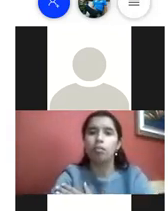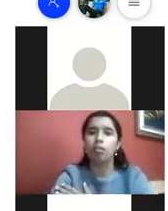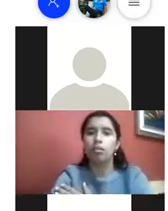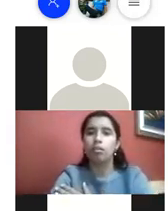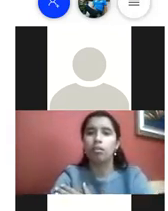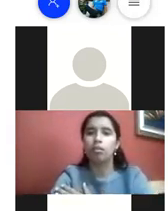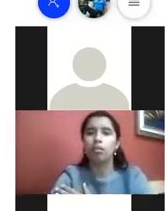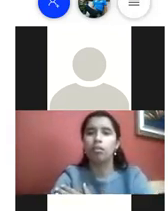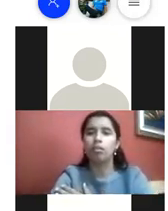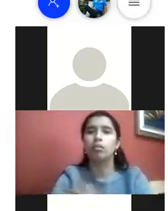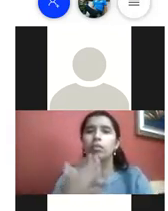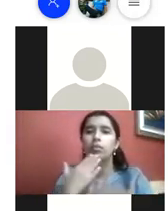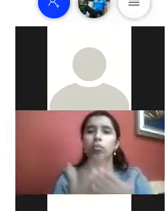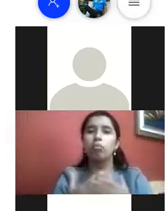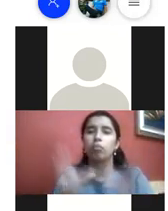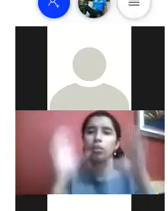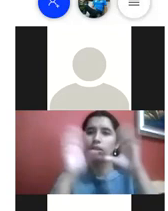Buenas noches, Lick, gracias.